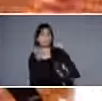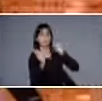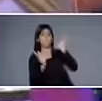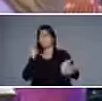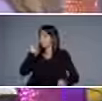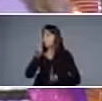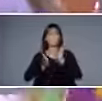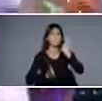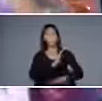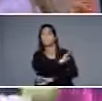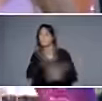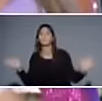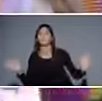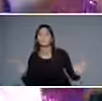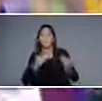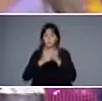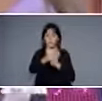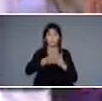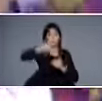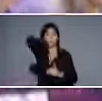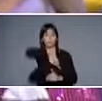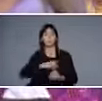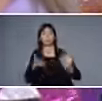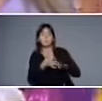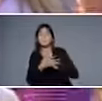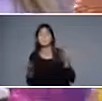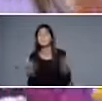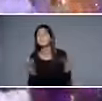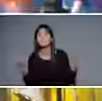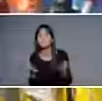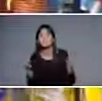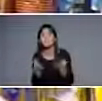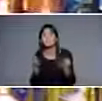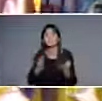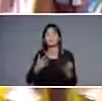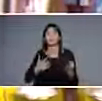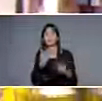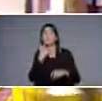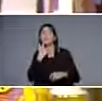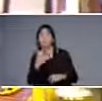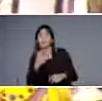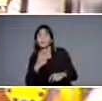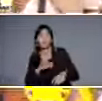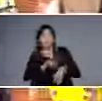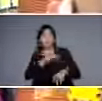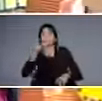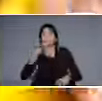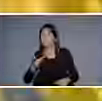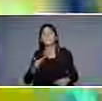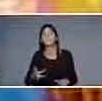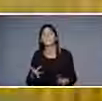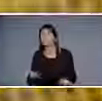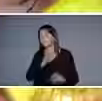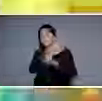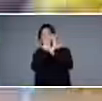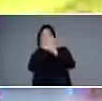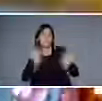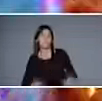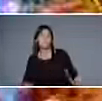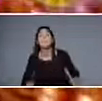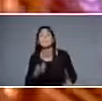su respuesta. Nuestro futuro estará garantizado, de gente inculta y muy mal educados. Y mientras